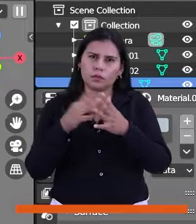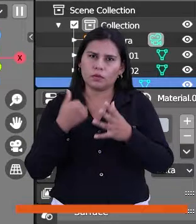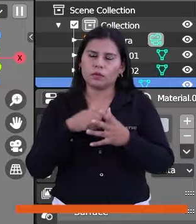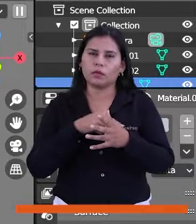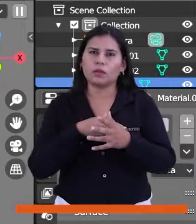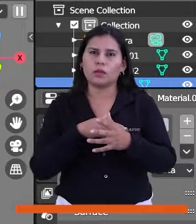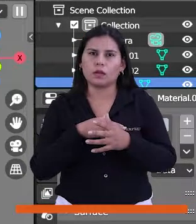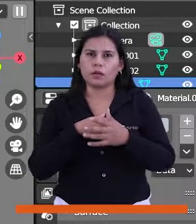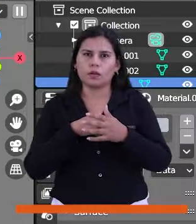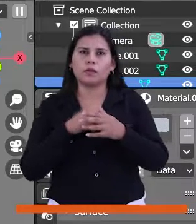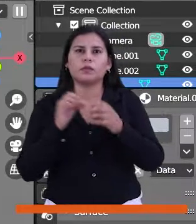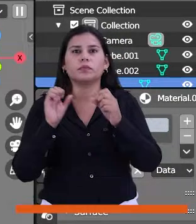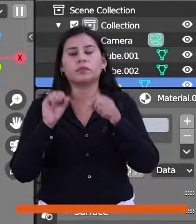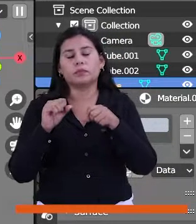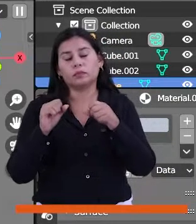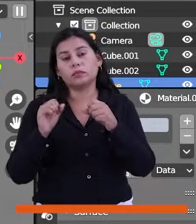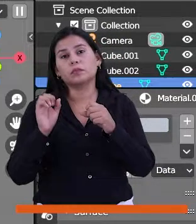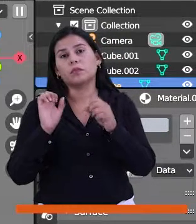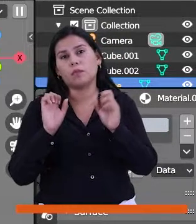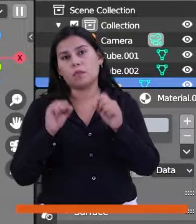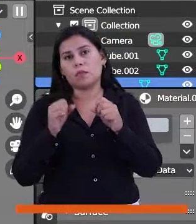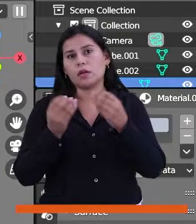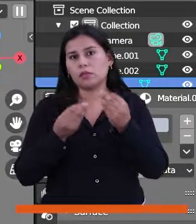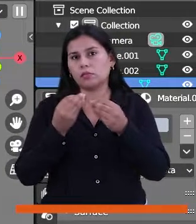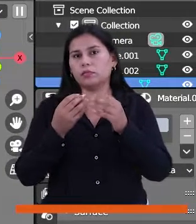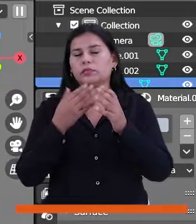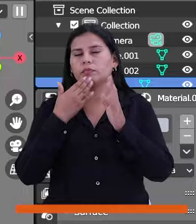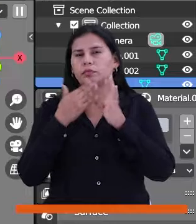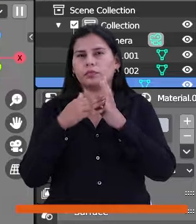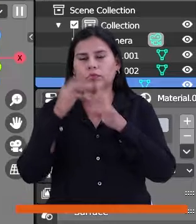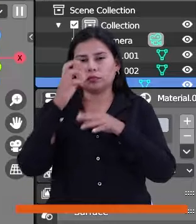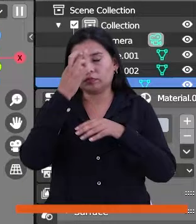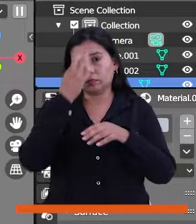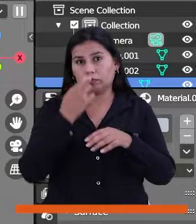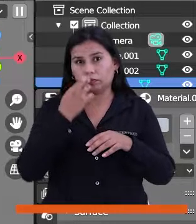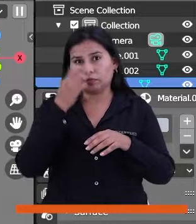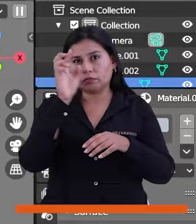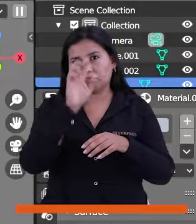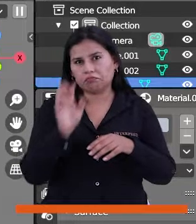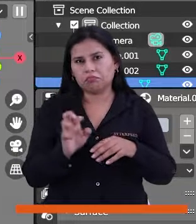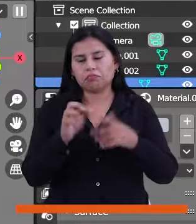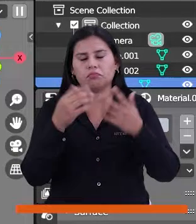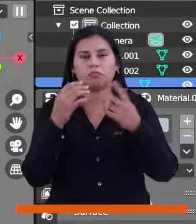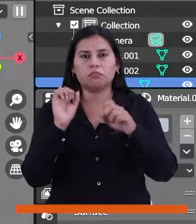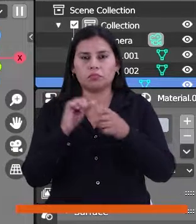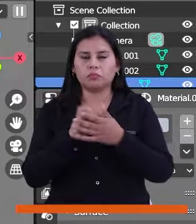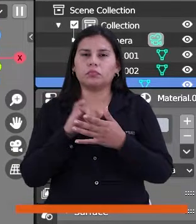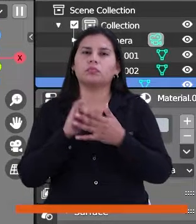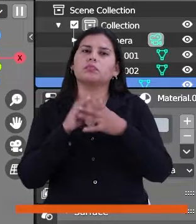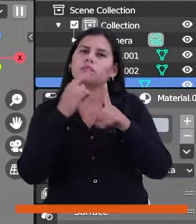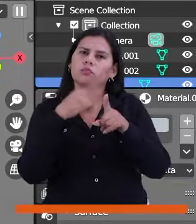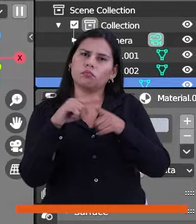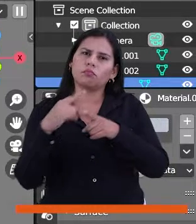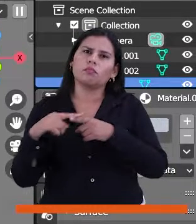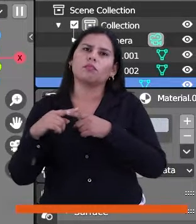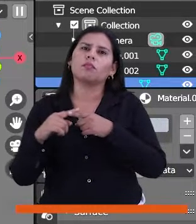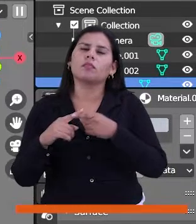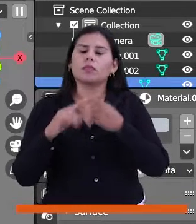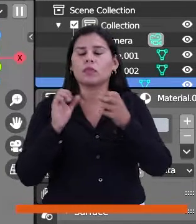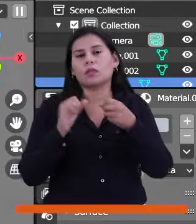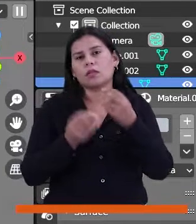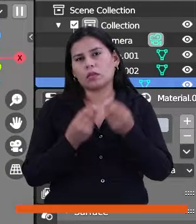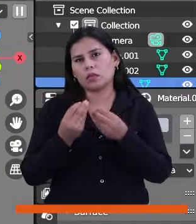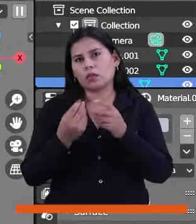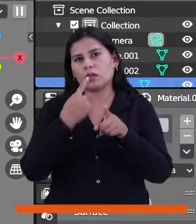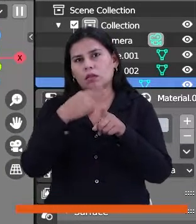nosotros se hubiese podido crear en herramientas como Photoshop o Illustrator, o también existen unas plataformas donde